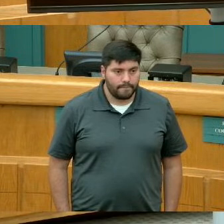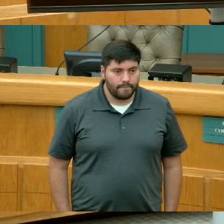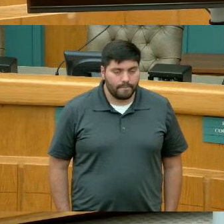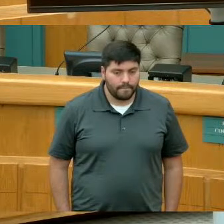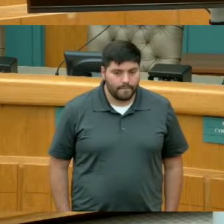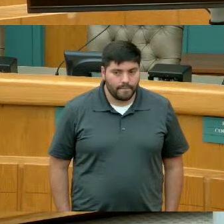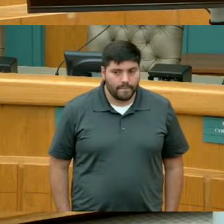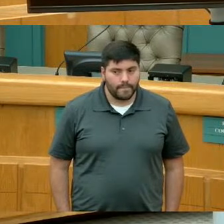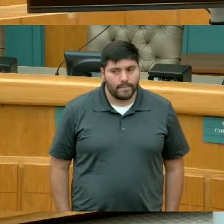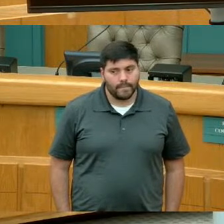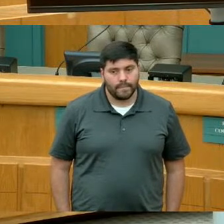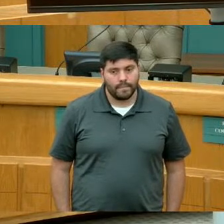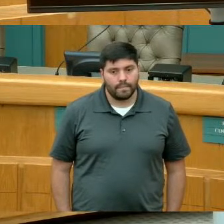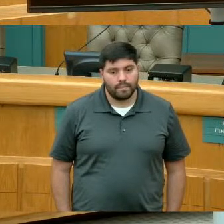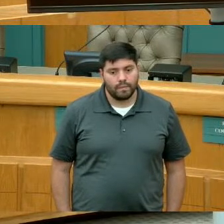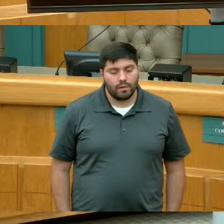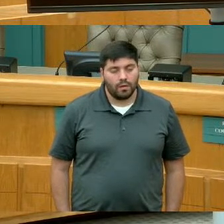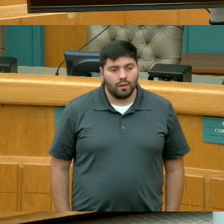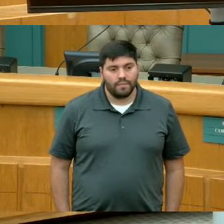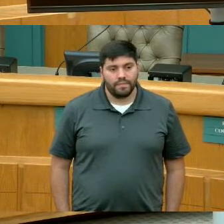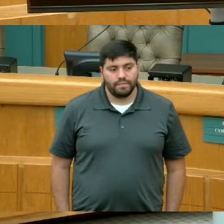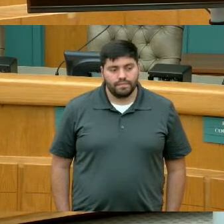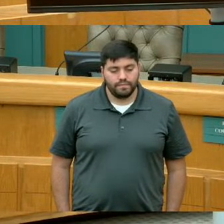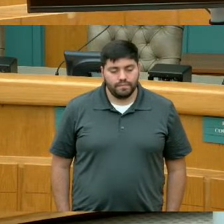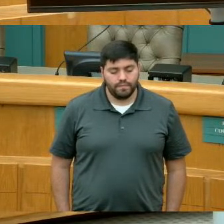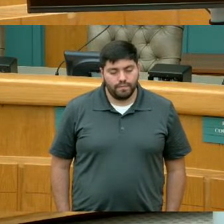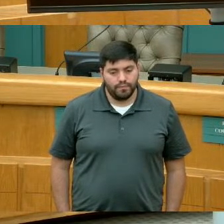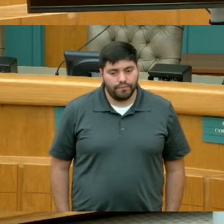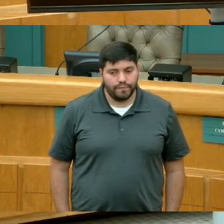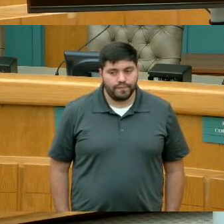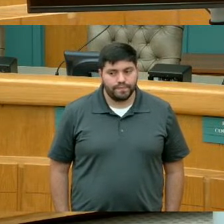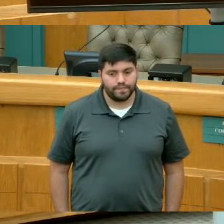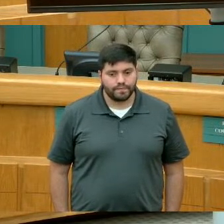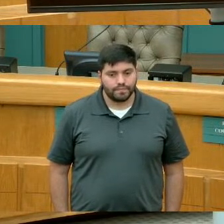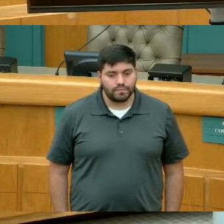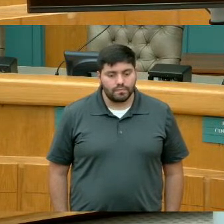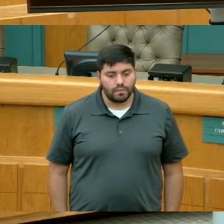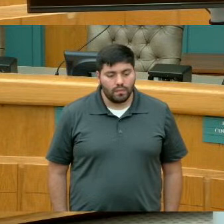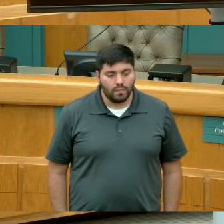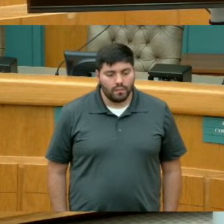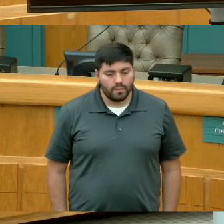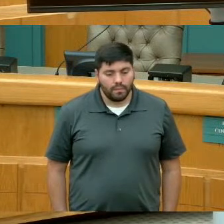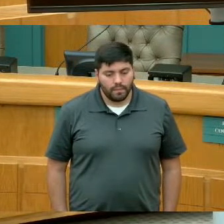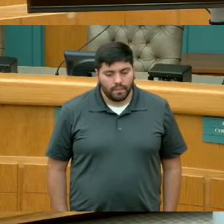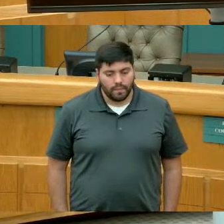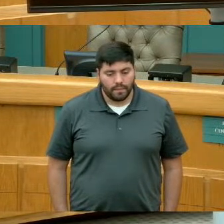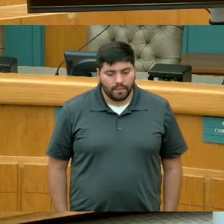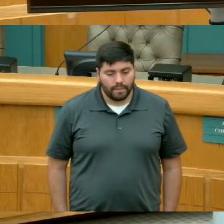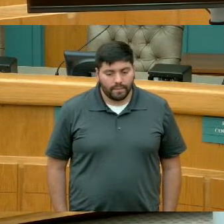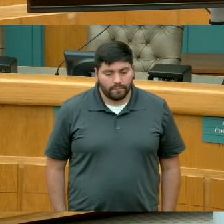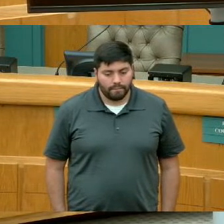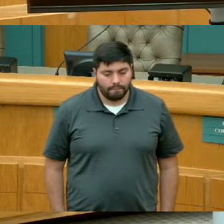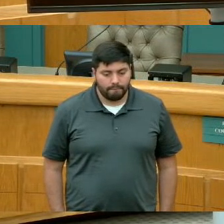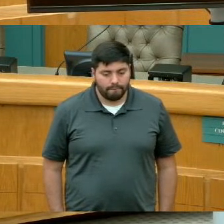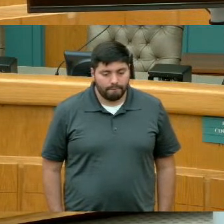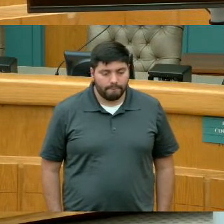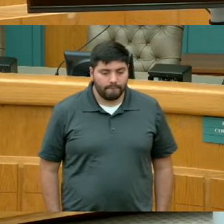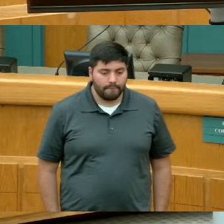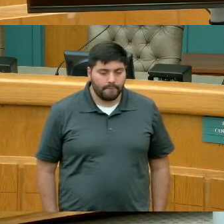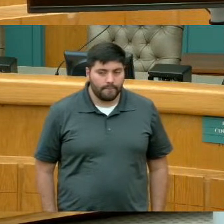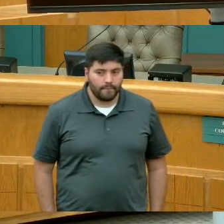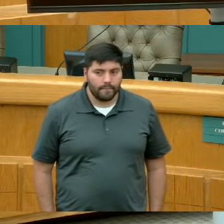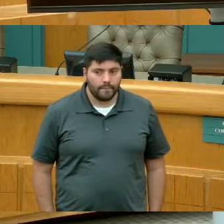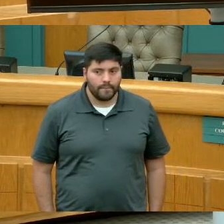una advertencia verbal o escrita. Un infractor por segunda vez recibirá una multa que no excederá los $250.